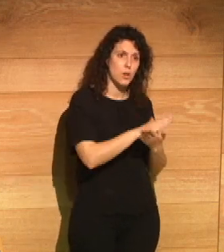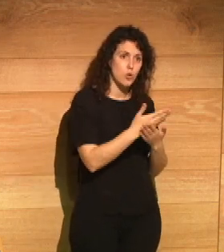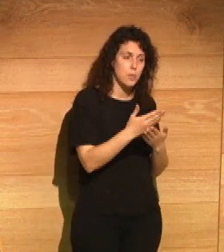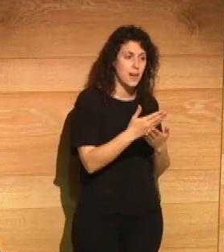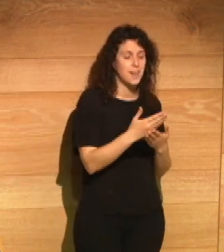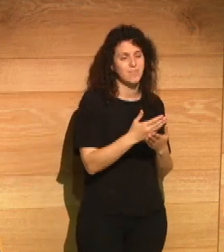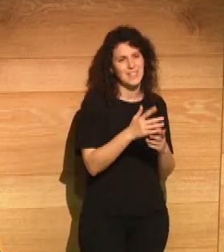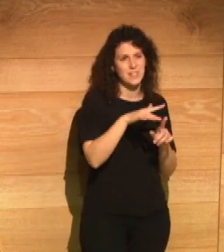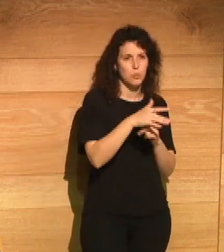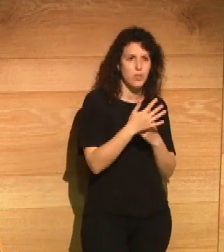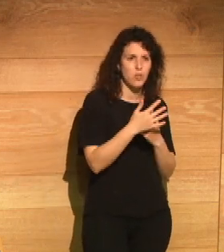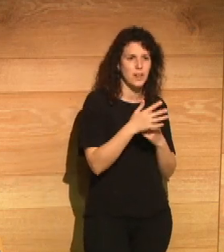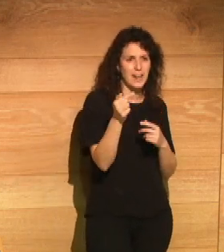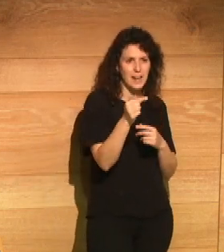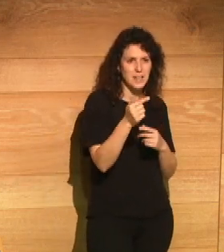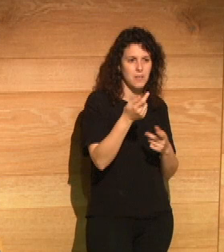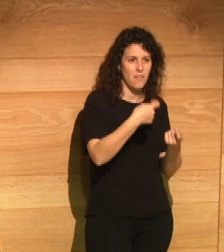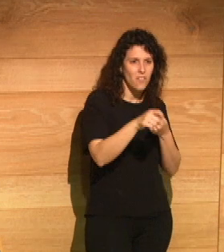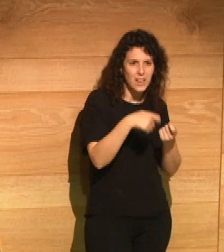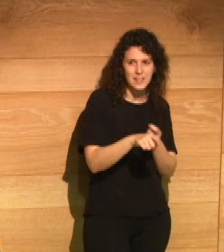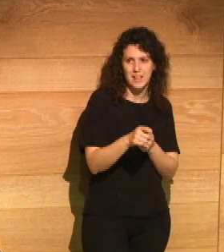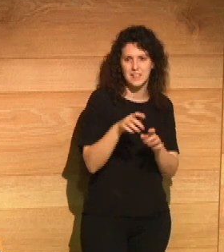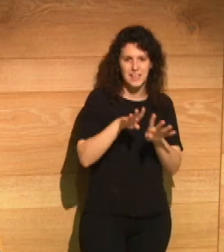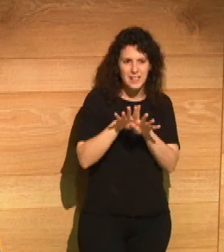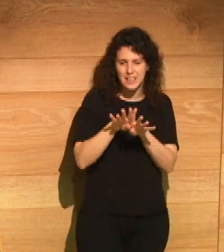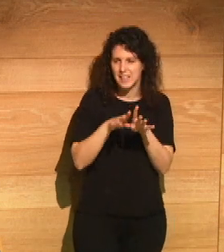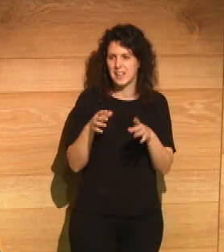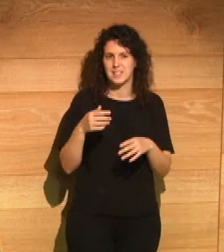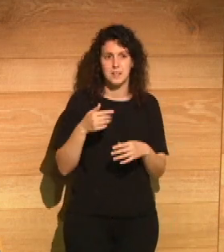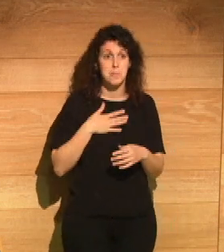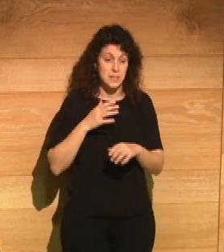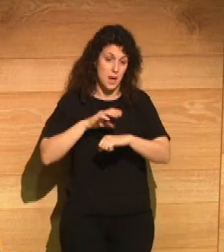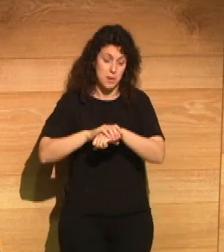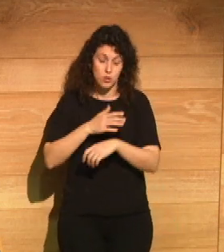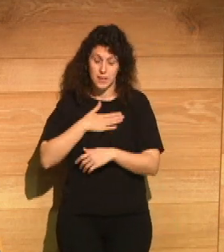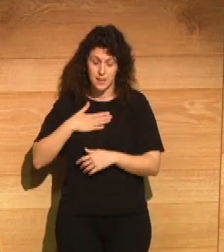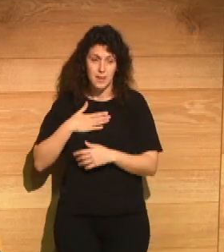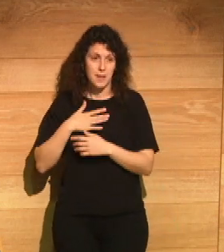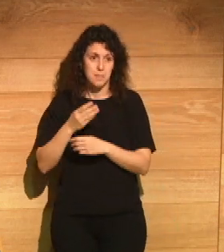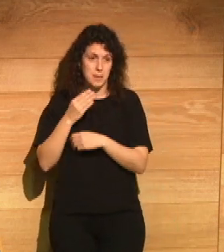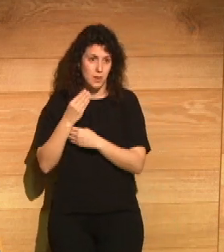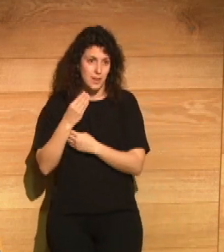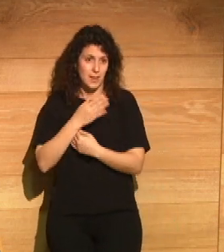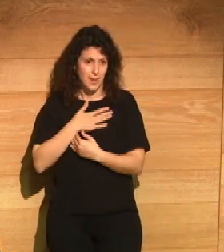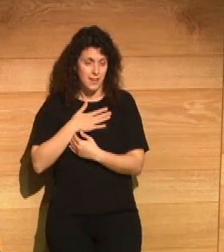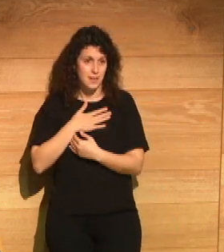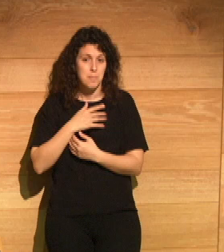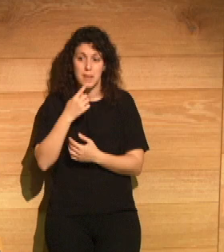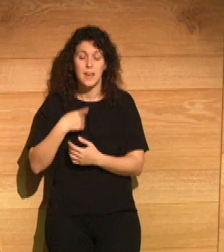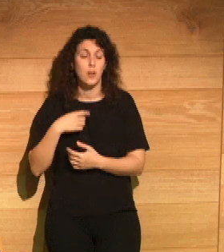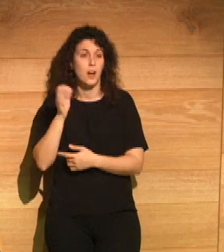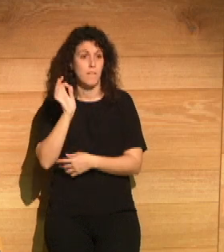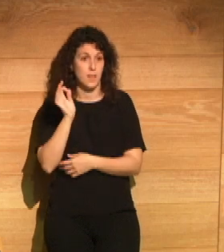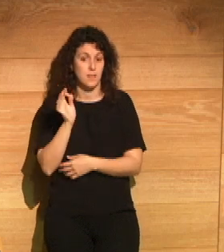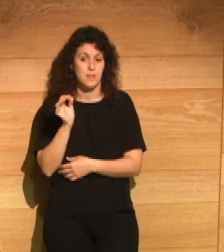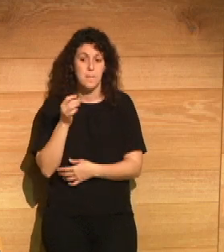y fue absolutamente ignorada por la crítica. Y mis amigos que me quieren y que me dicen la verdad me dijeron, lo que pasa es que, pues